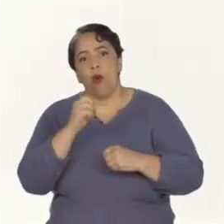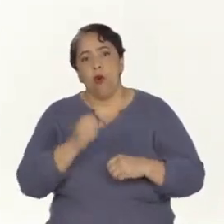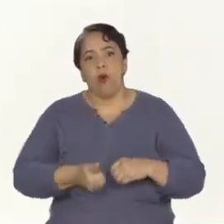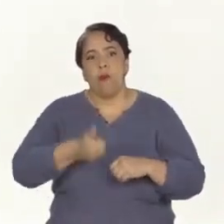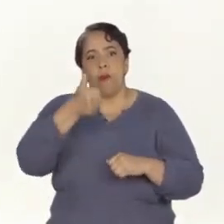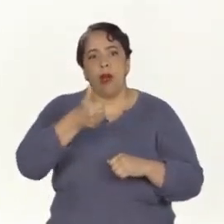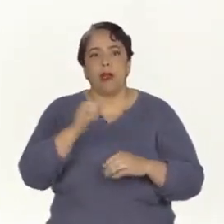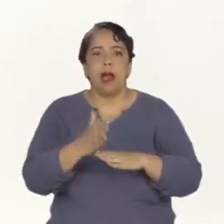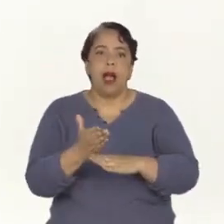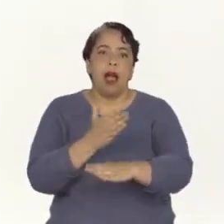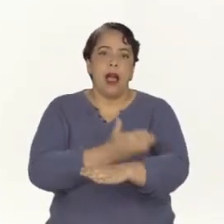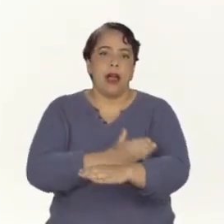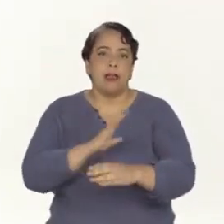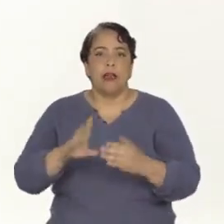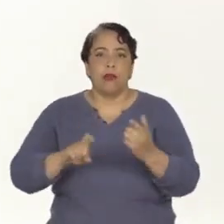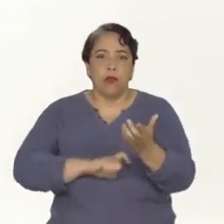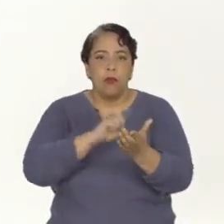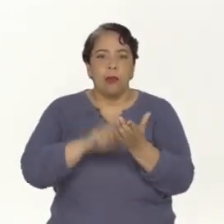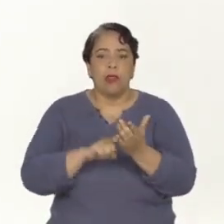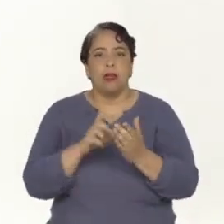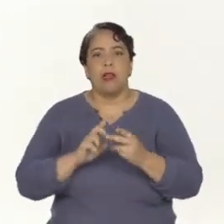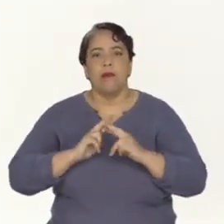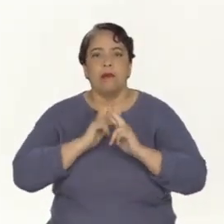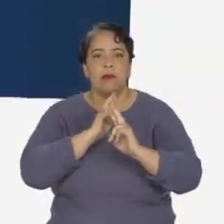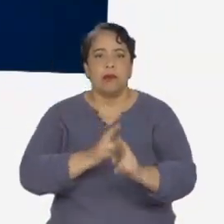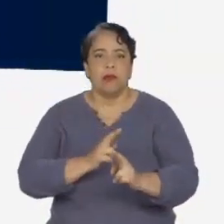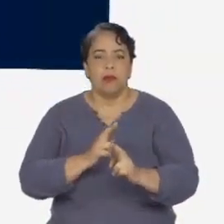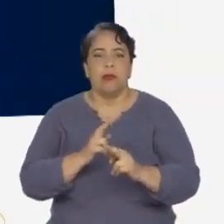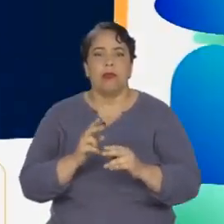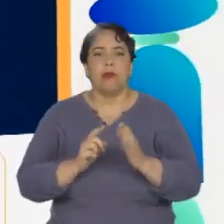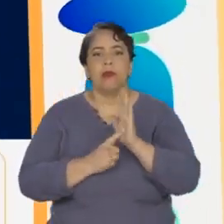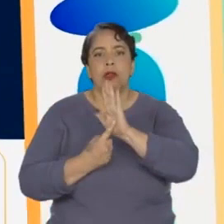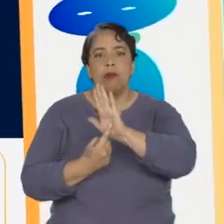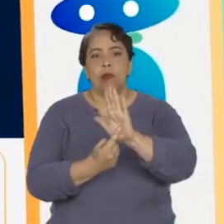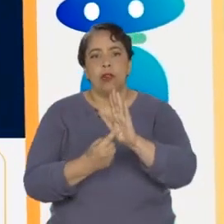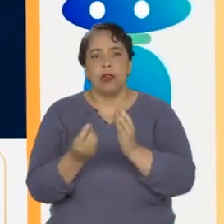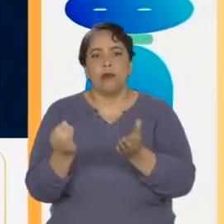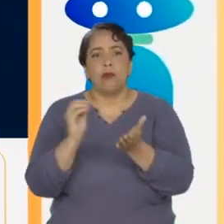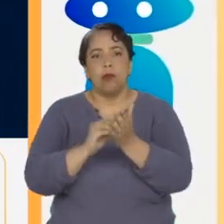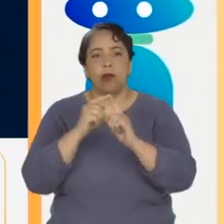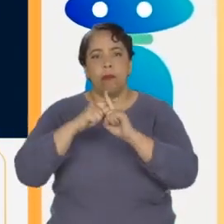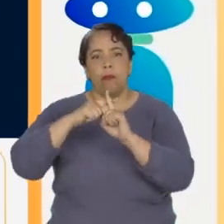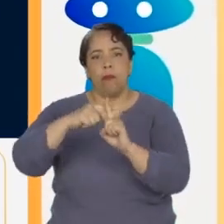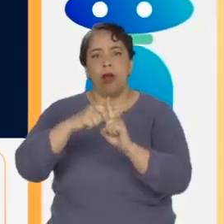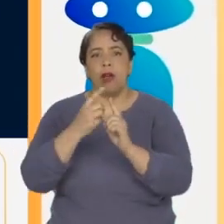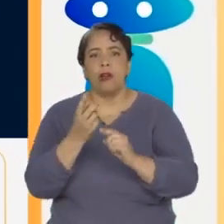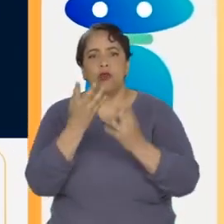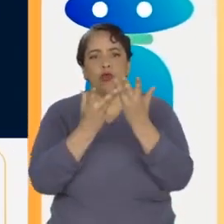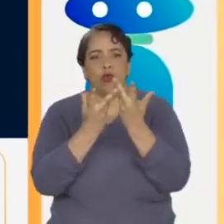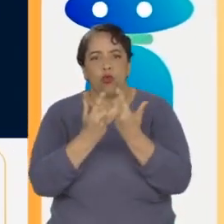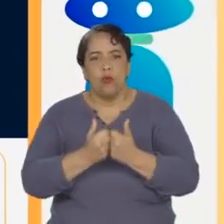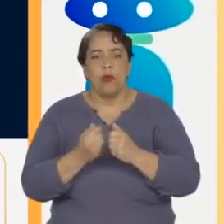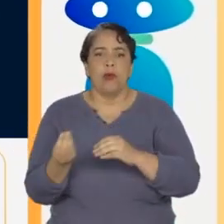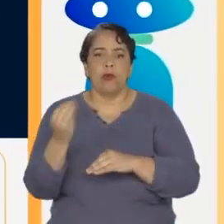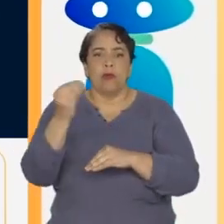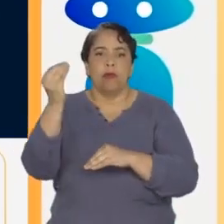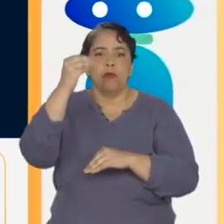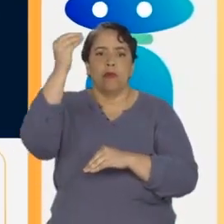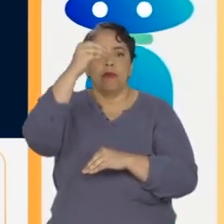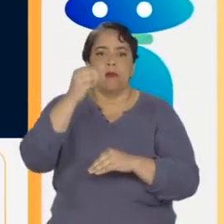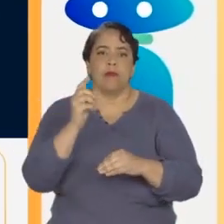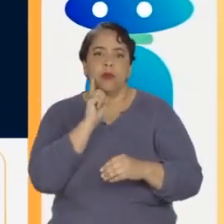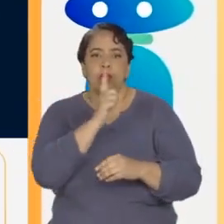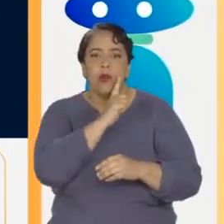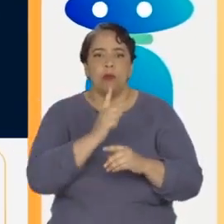números o más hasta obtener el resultado. Se simboliza con el signo más. Los números que se suman se